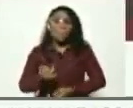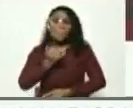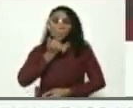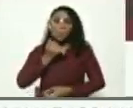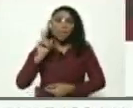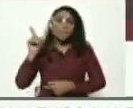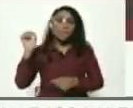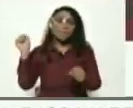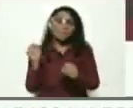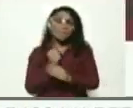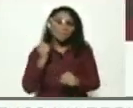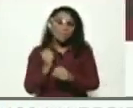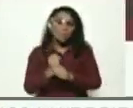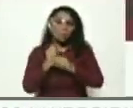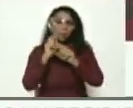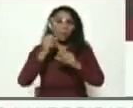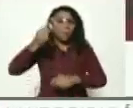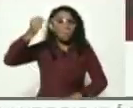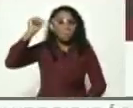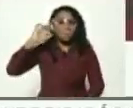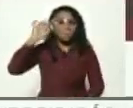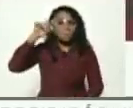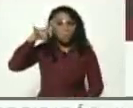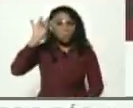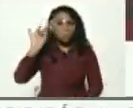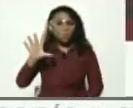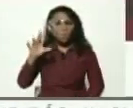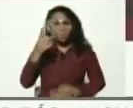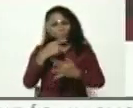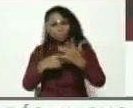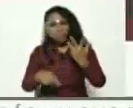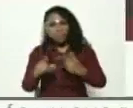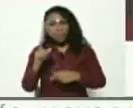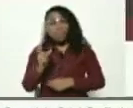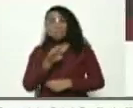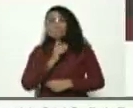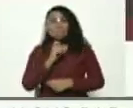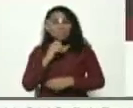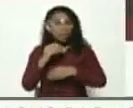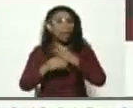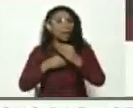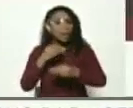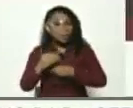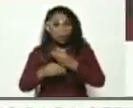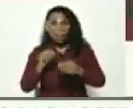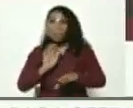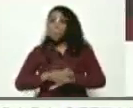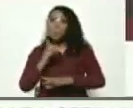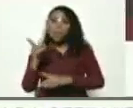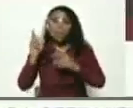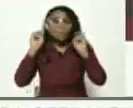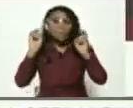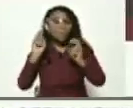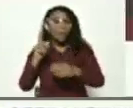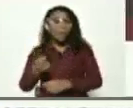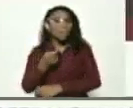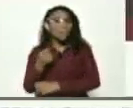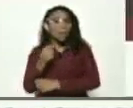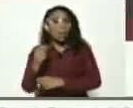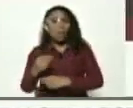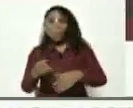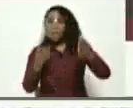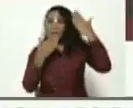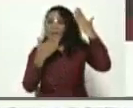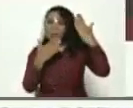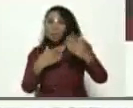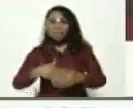siendo labradores, pastores, nómadas. Es difícil empadronarlos, dice, porque los tributos que pagan los indígenas,